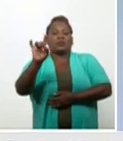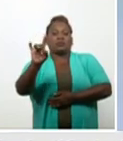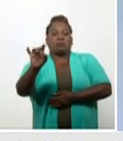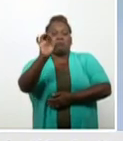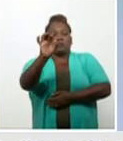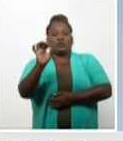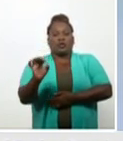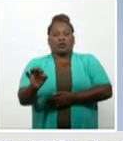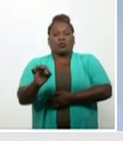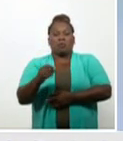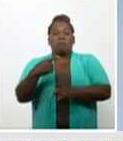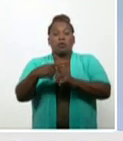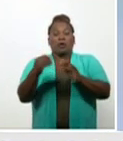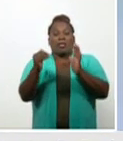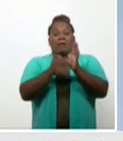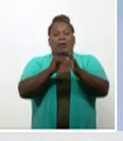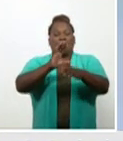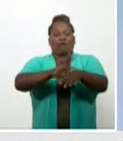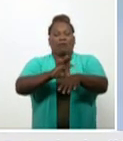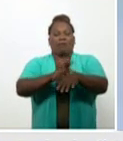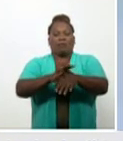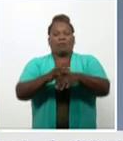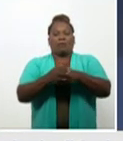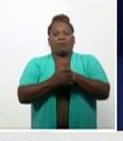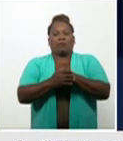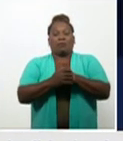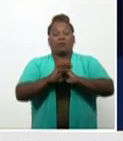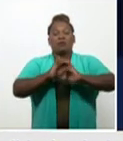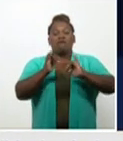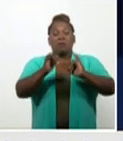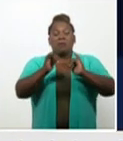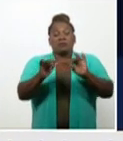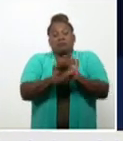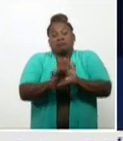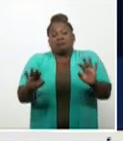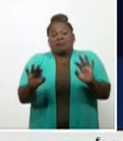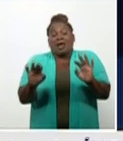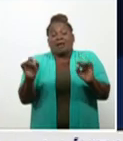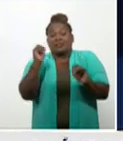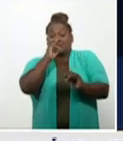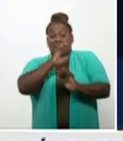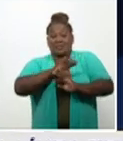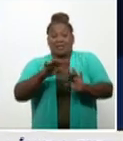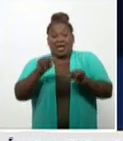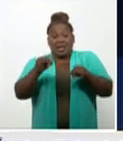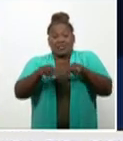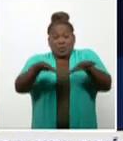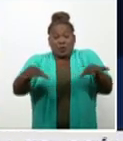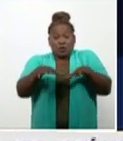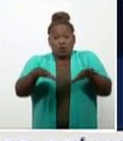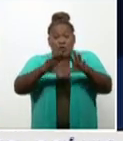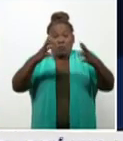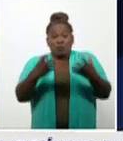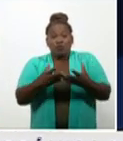5,59%. Entonces, hasta aquí nuestra información de la situación en nuestro país, de la situación en el mundo.